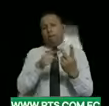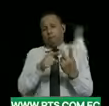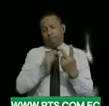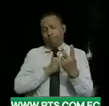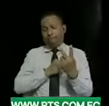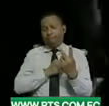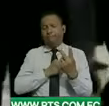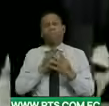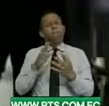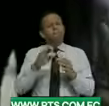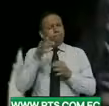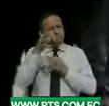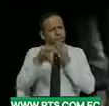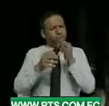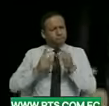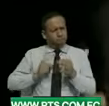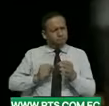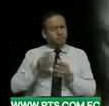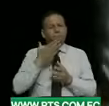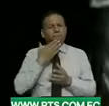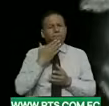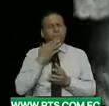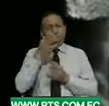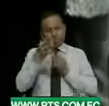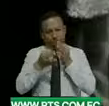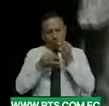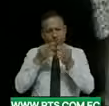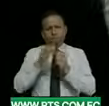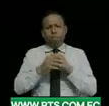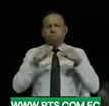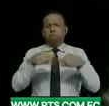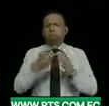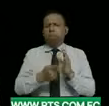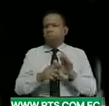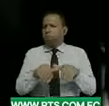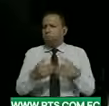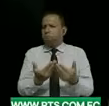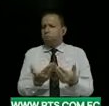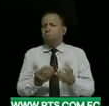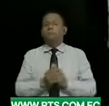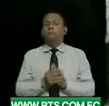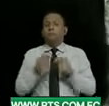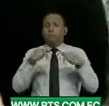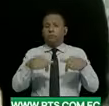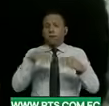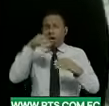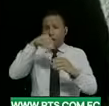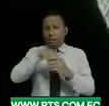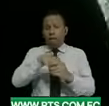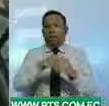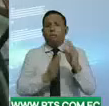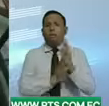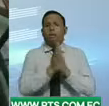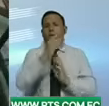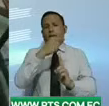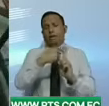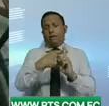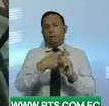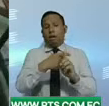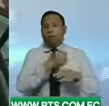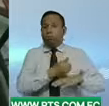Para conocer un poquito más de detalles sobre este hecho violento que se ha registrado al interior de esta iglesia, vamos a conversar con el teniente